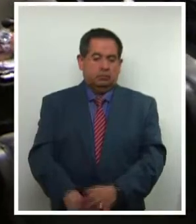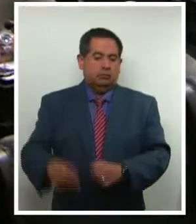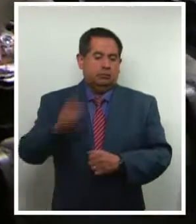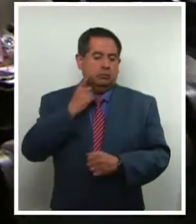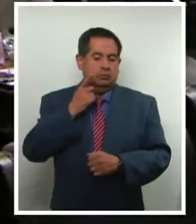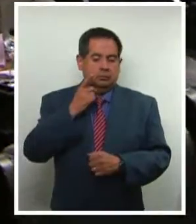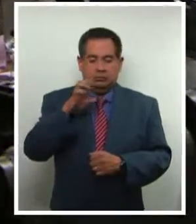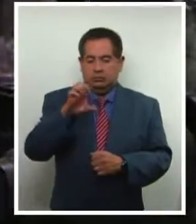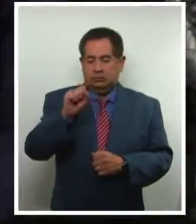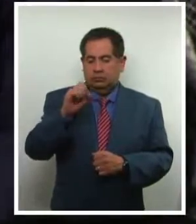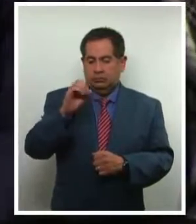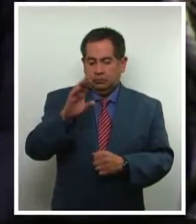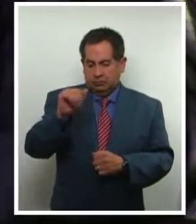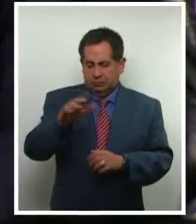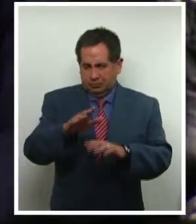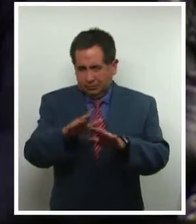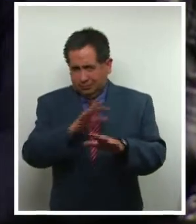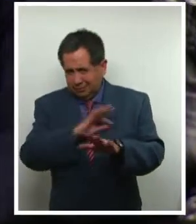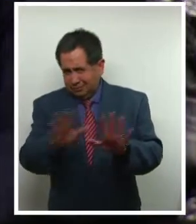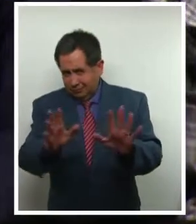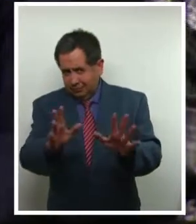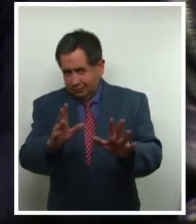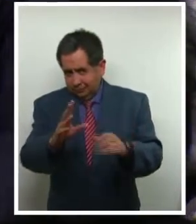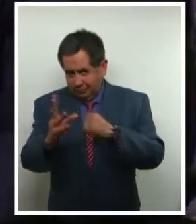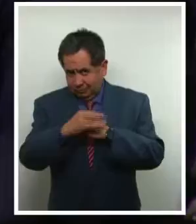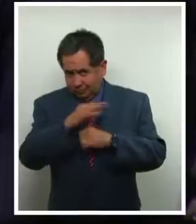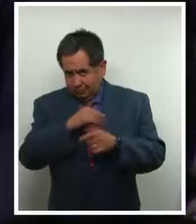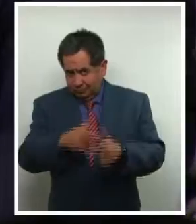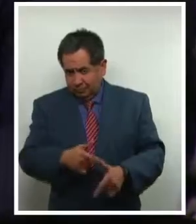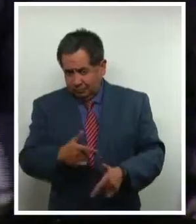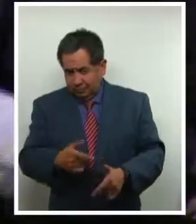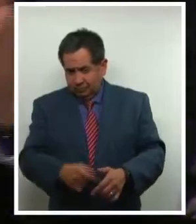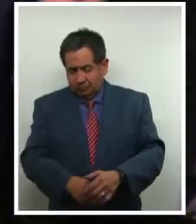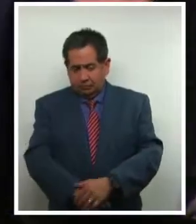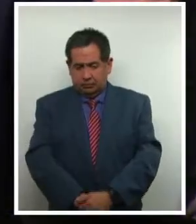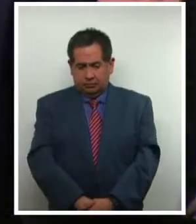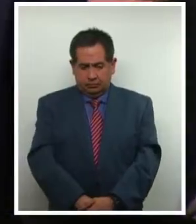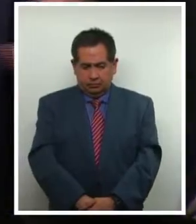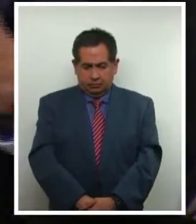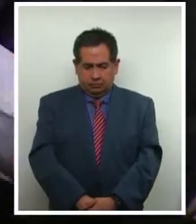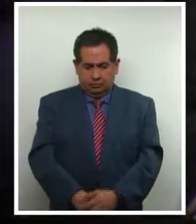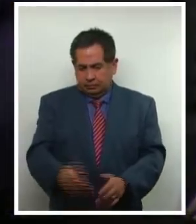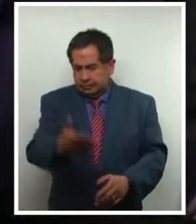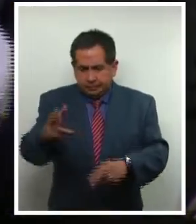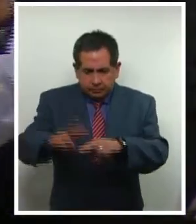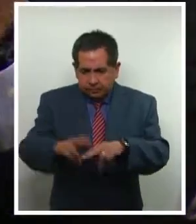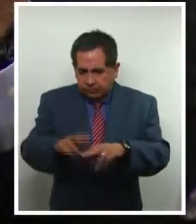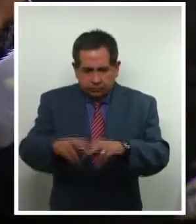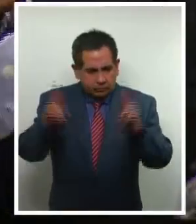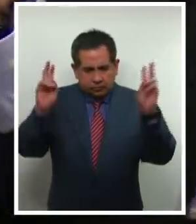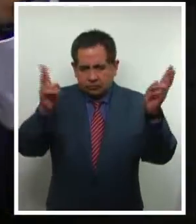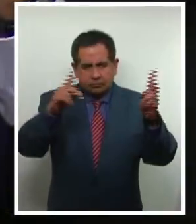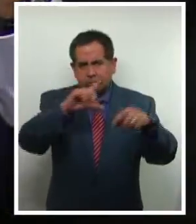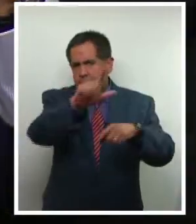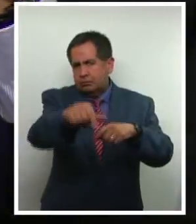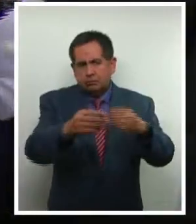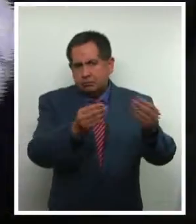Diputado Escobedo, nos da la oportunidad de continuar y que se siente, sí, es un tema que se va a discutir ya